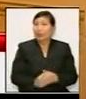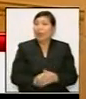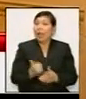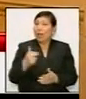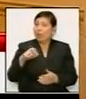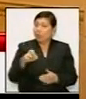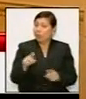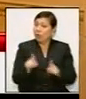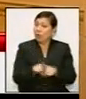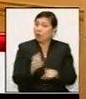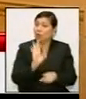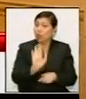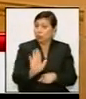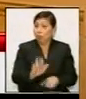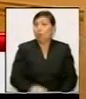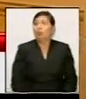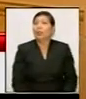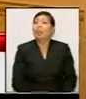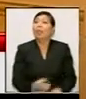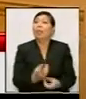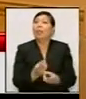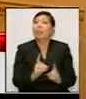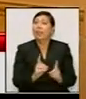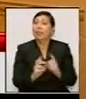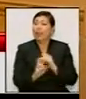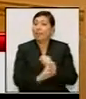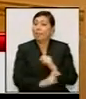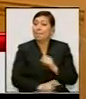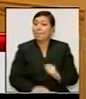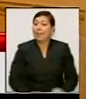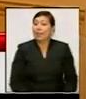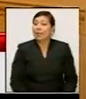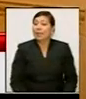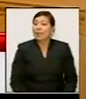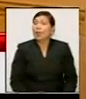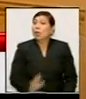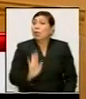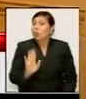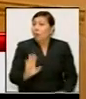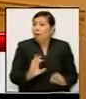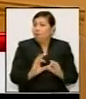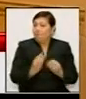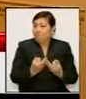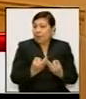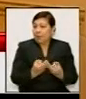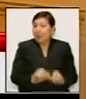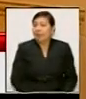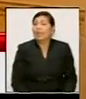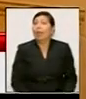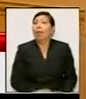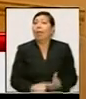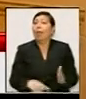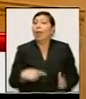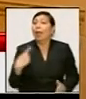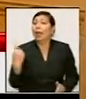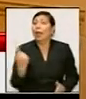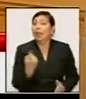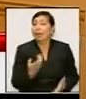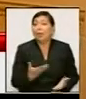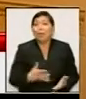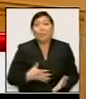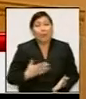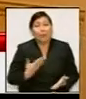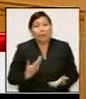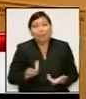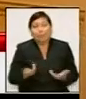Popular, como partido democrático del país, hacia la familia y los peruanos en general, que no podemos